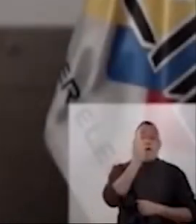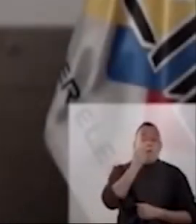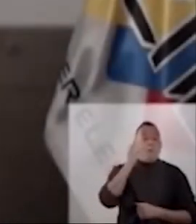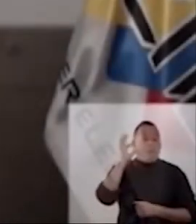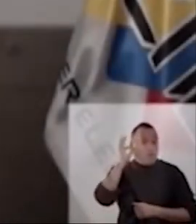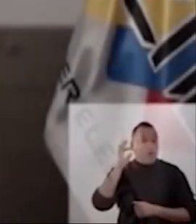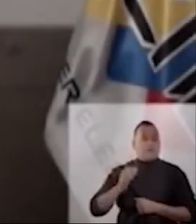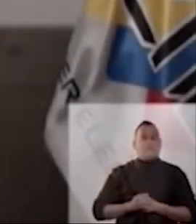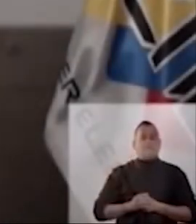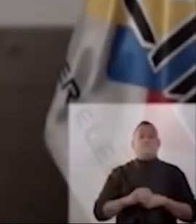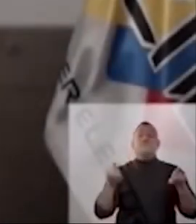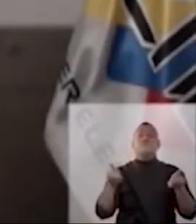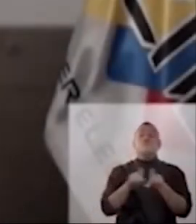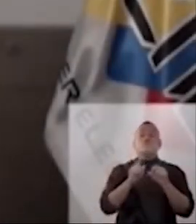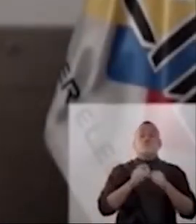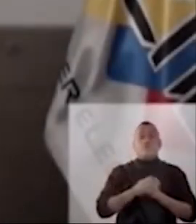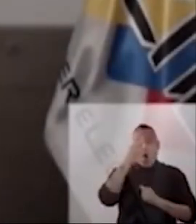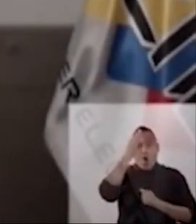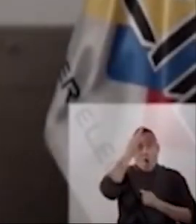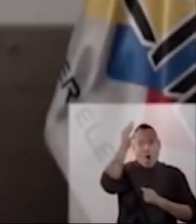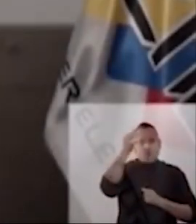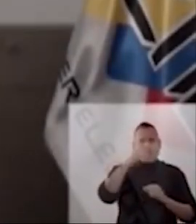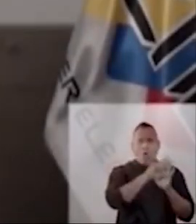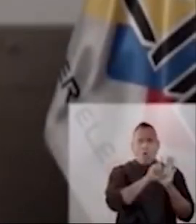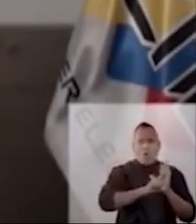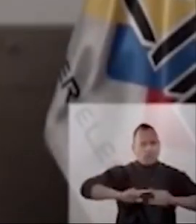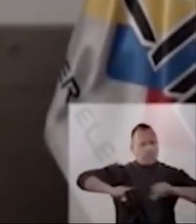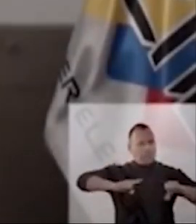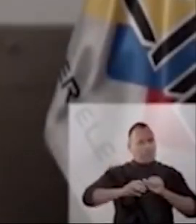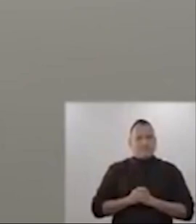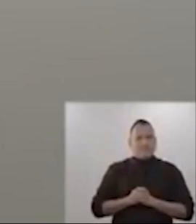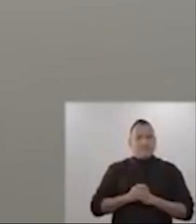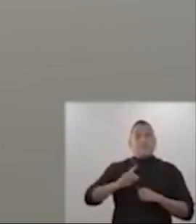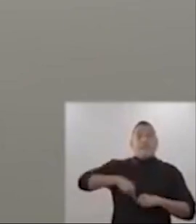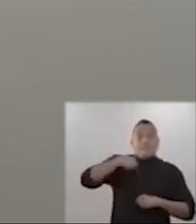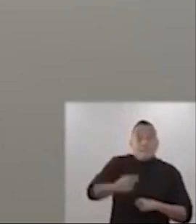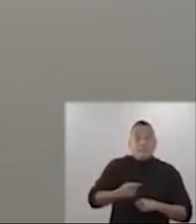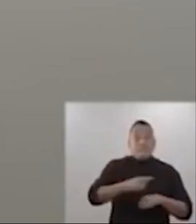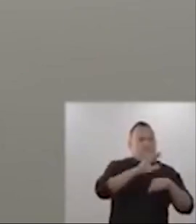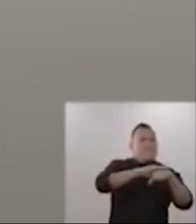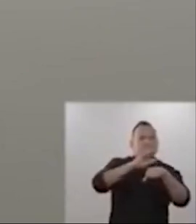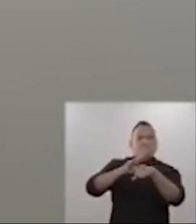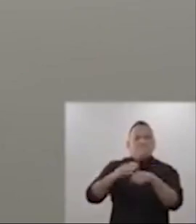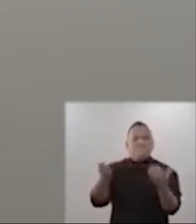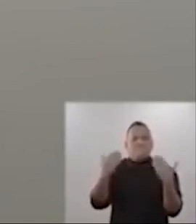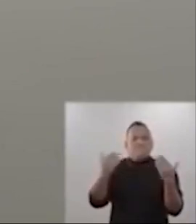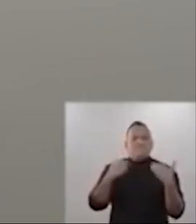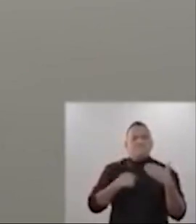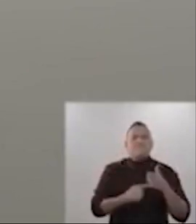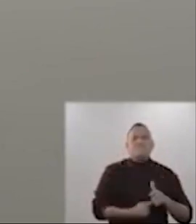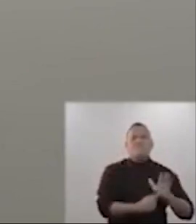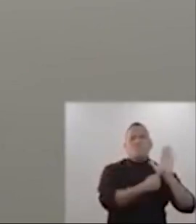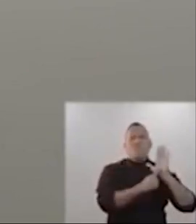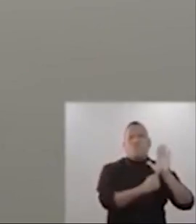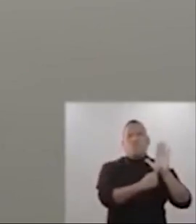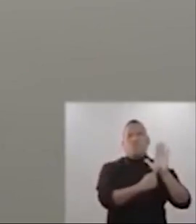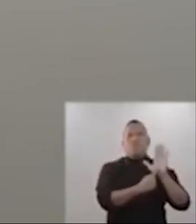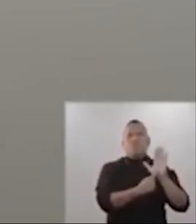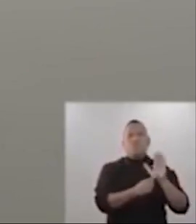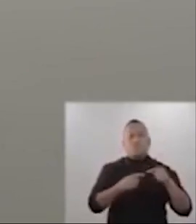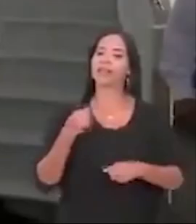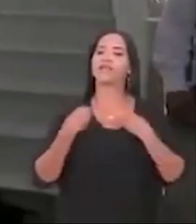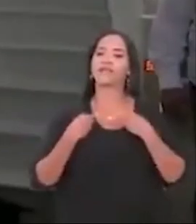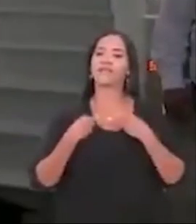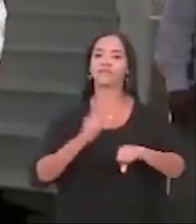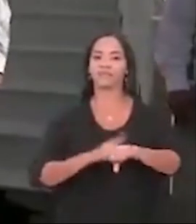el consejo nacional electoral de venezuela anunció que aprobó tres solicitudes de inicio del procedimiento para una